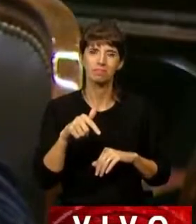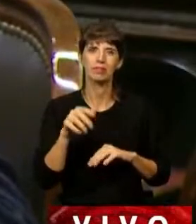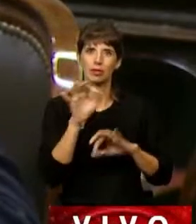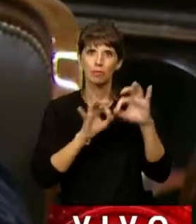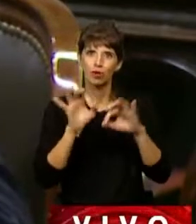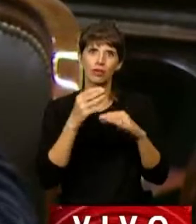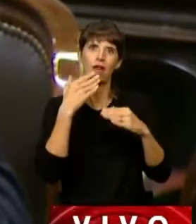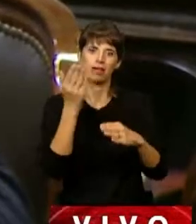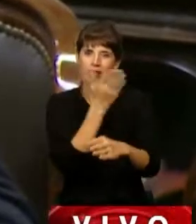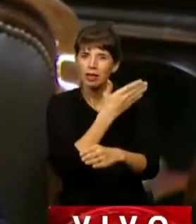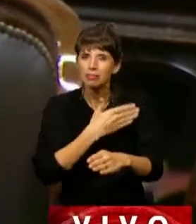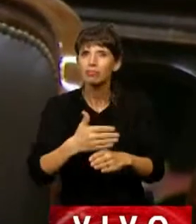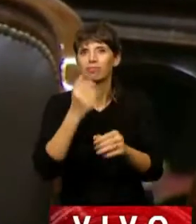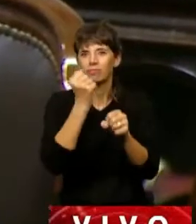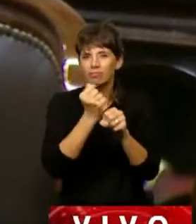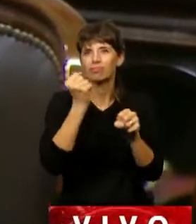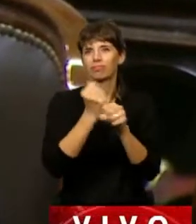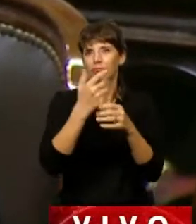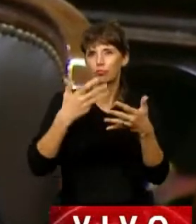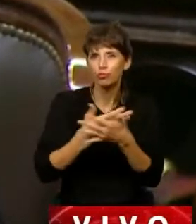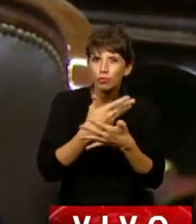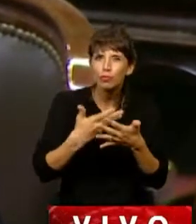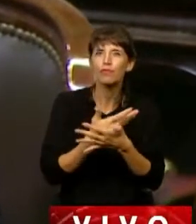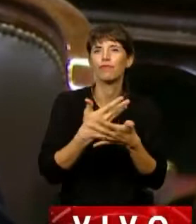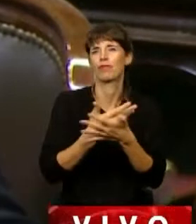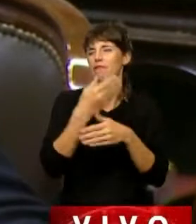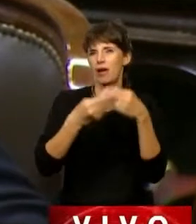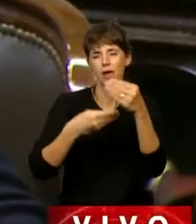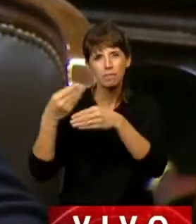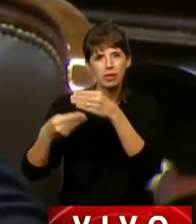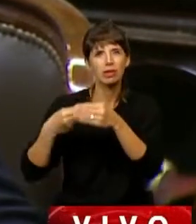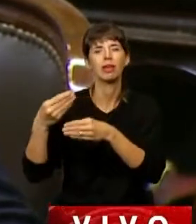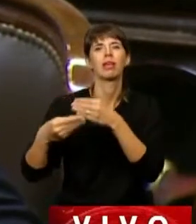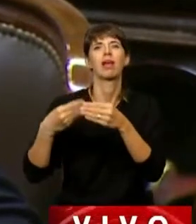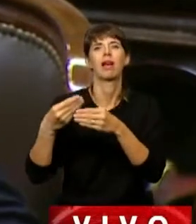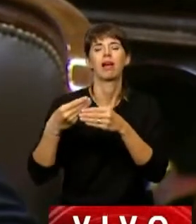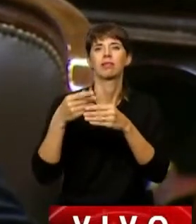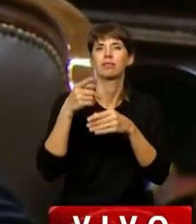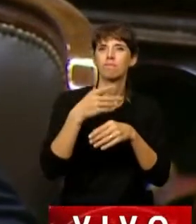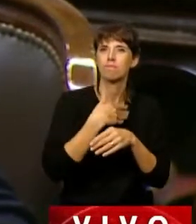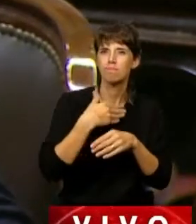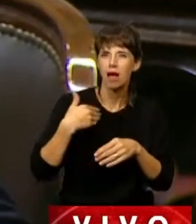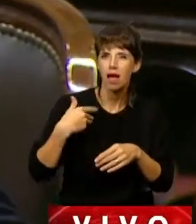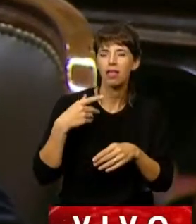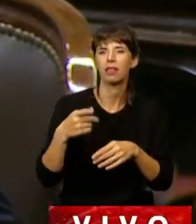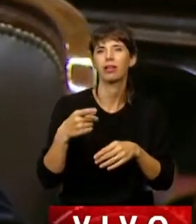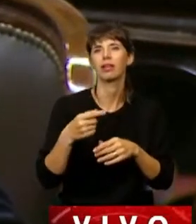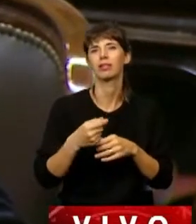de mucho trabajo, de mucho sufrimiento, de familiares, de esas madres que son